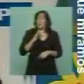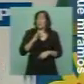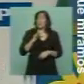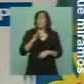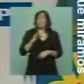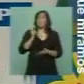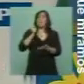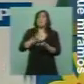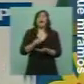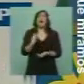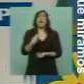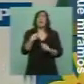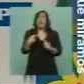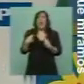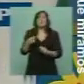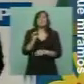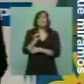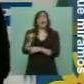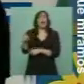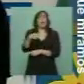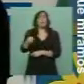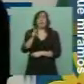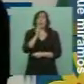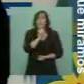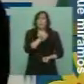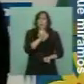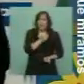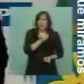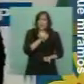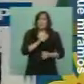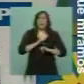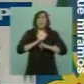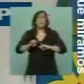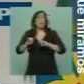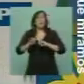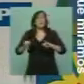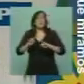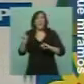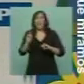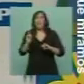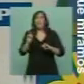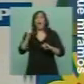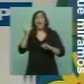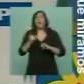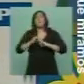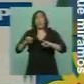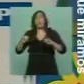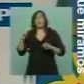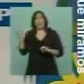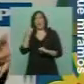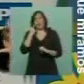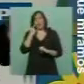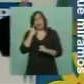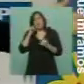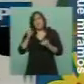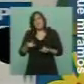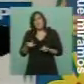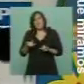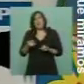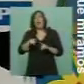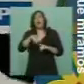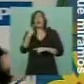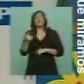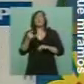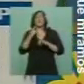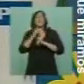en periodistas en publicidad no convencional vieron que tenemos el shil